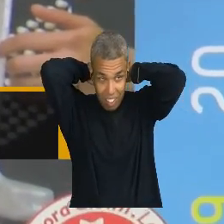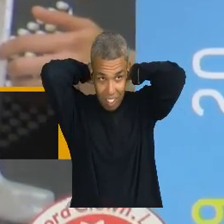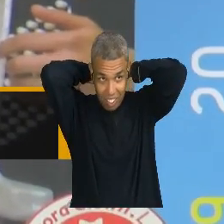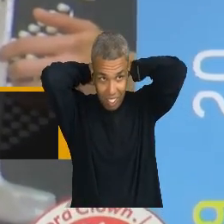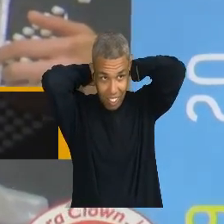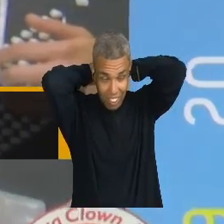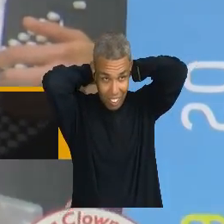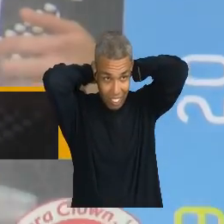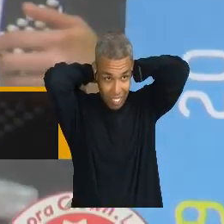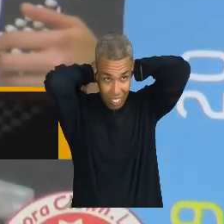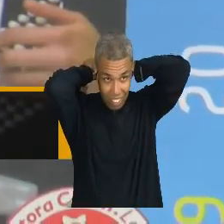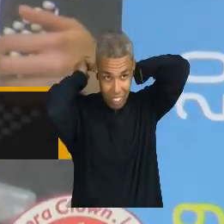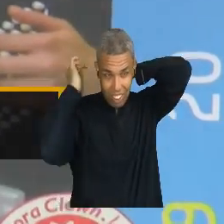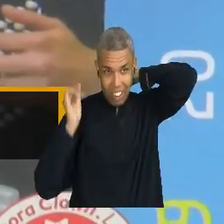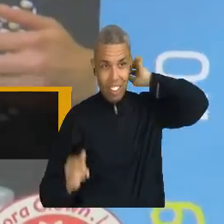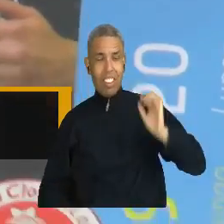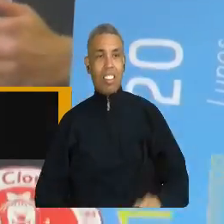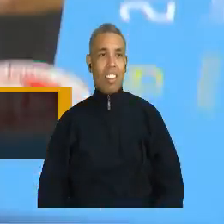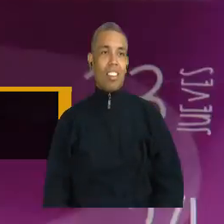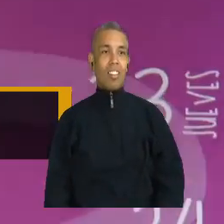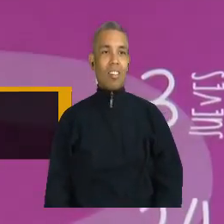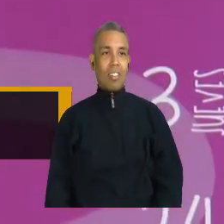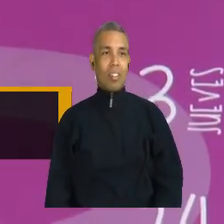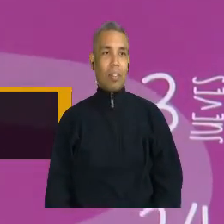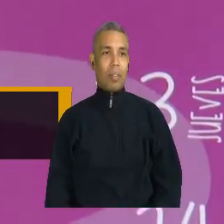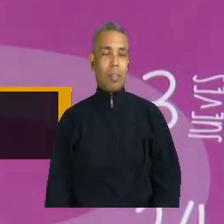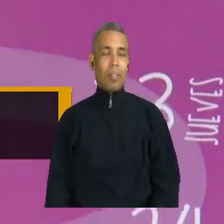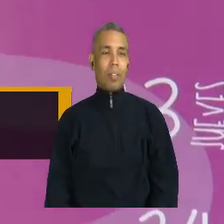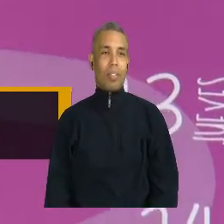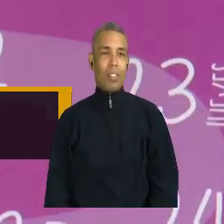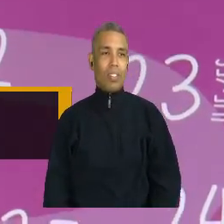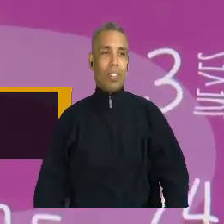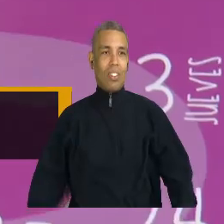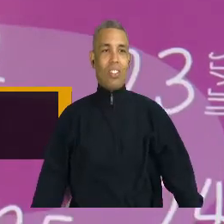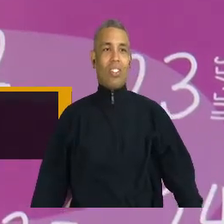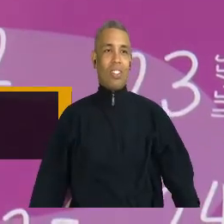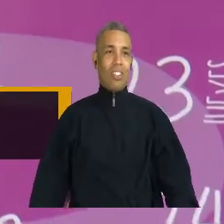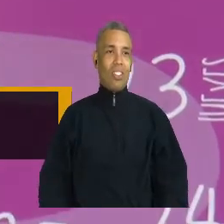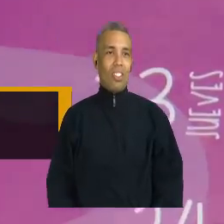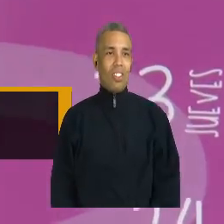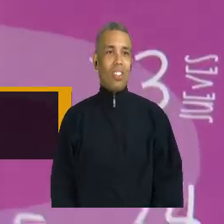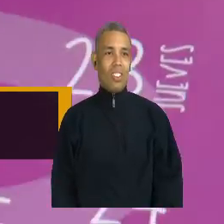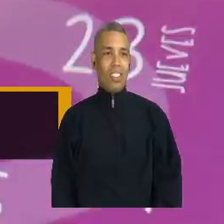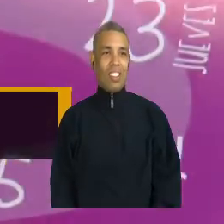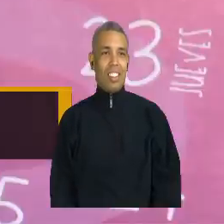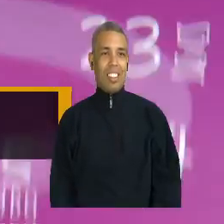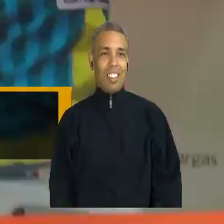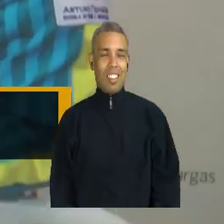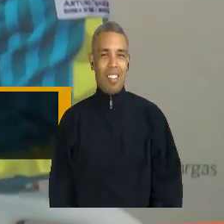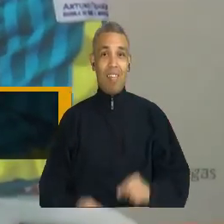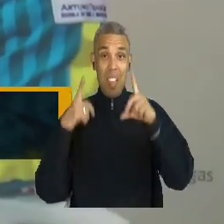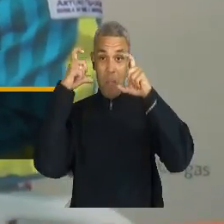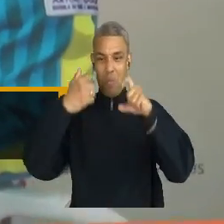risa. El lanzamiento, sí. Traer uno de estos acá a Barranca. Mira esa cosa. Claro, claro, sí, toca hablar. Esa es la mejor foto, estoy yo.